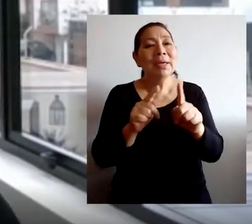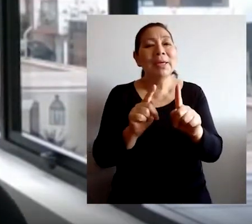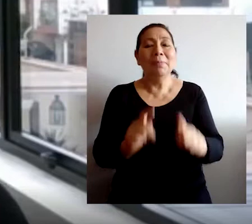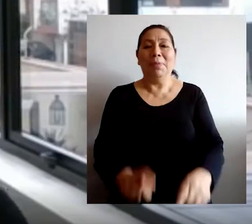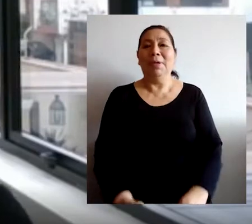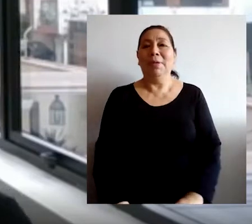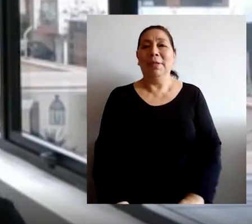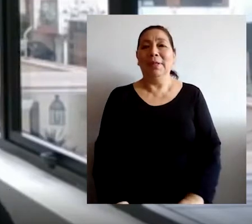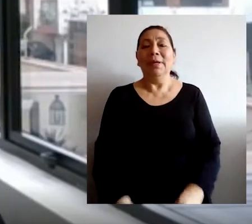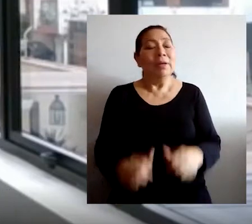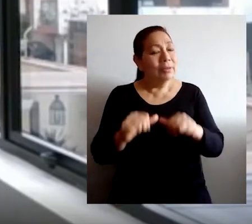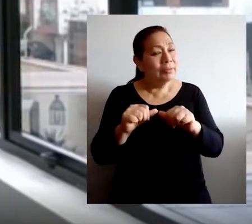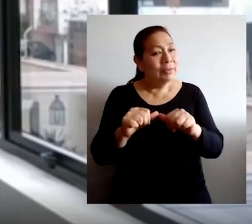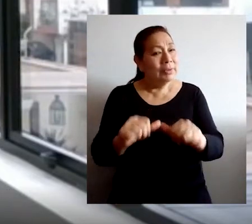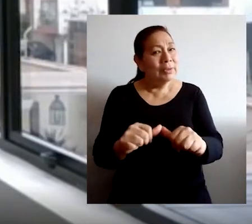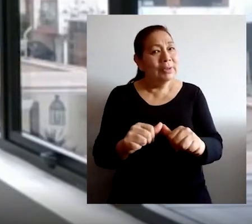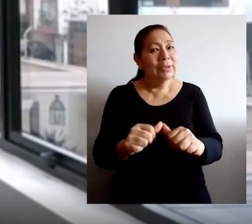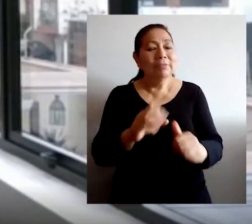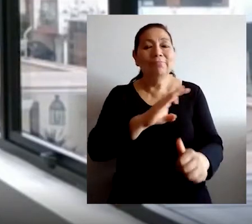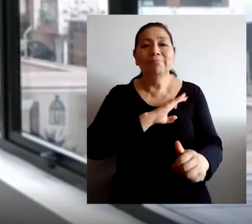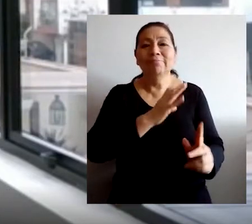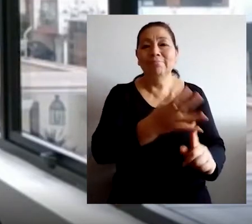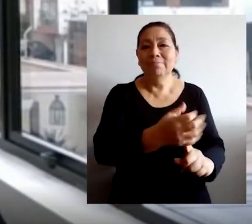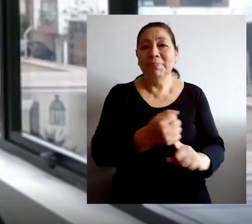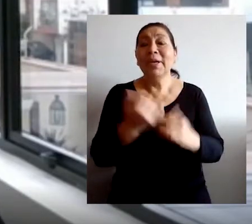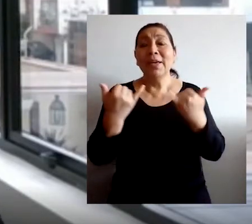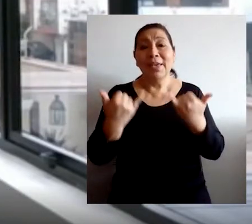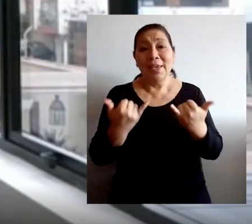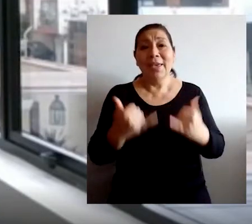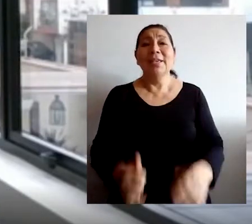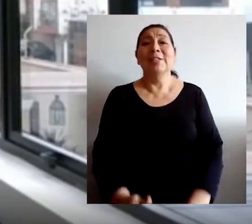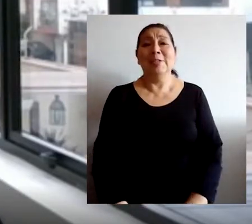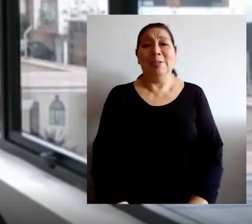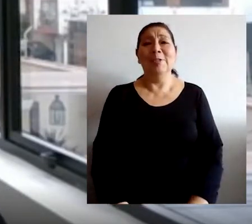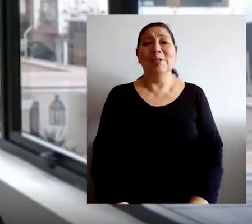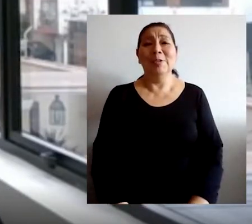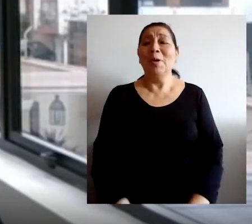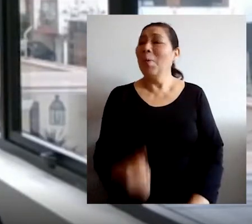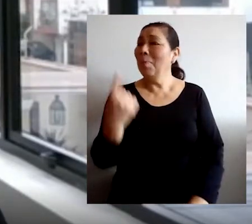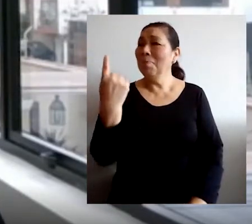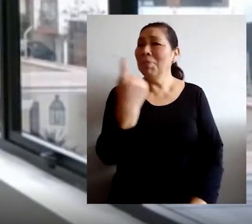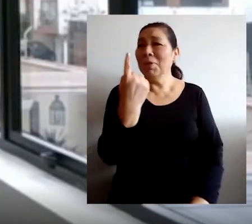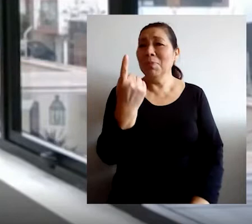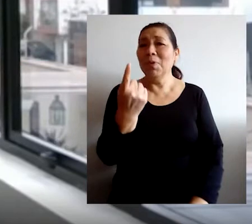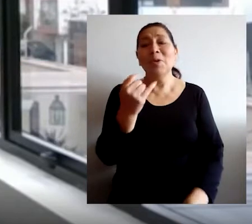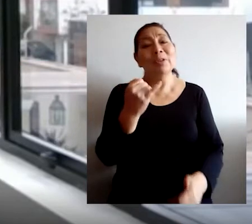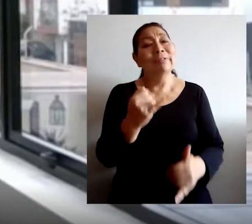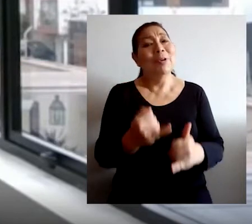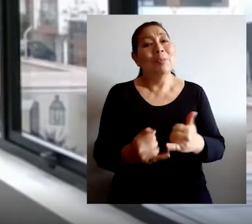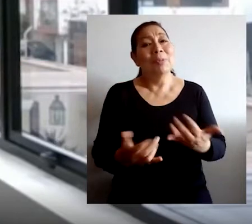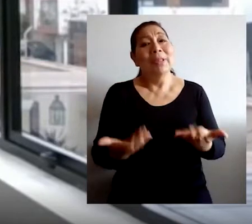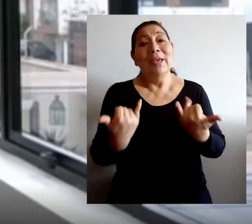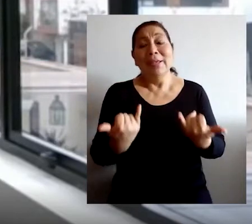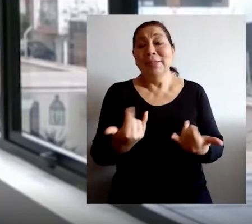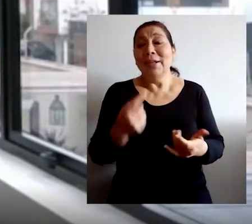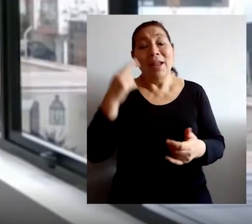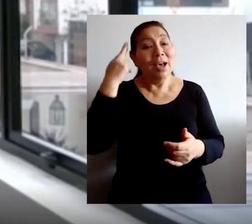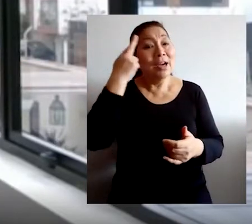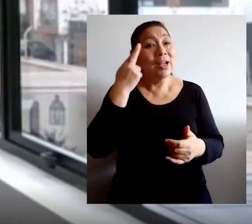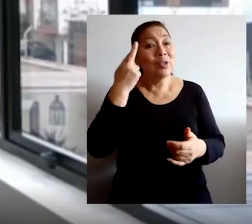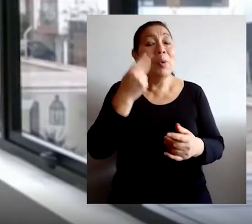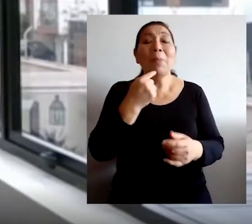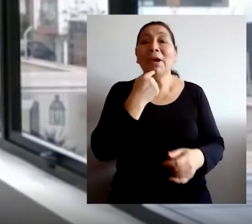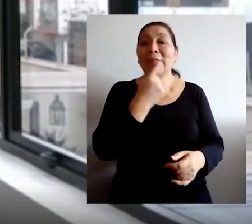que permitió que se perpetre la confiscación. Eso en este caso es lo primero y es lo último. Y esta sería la razón